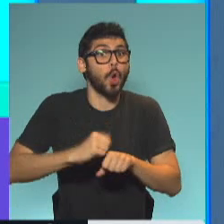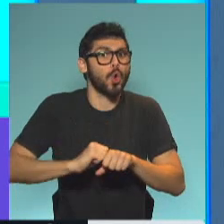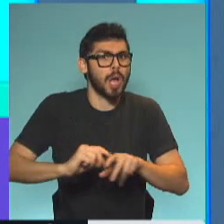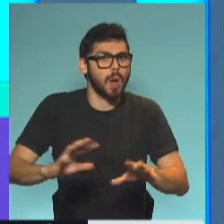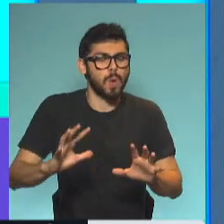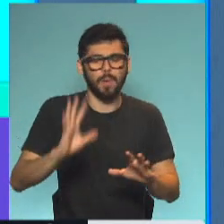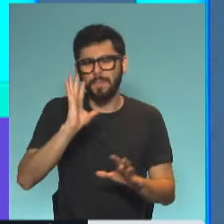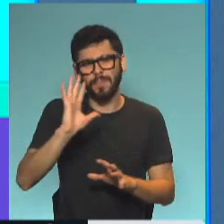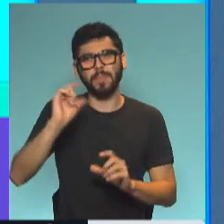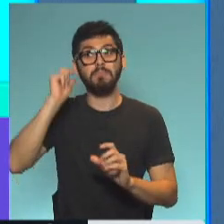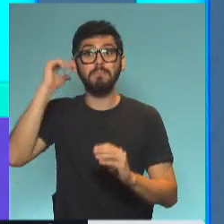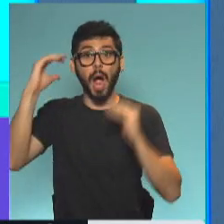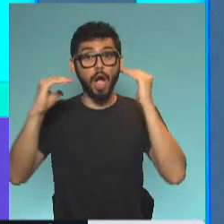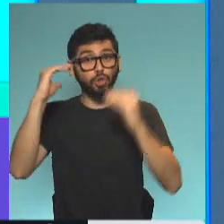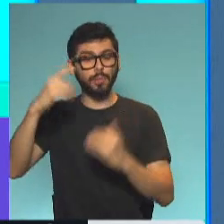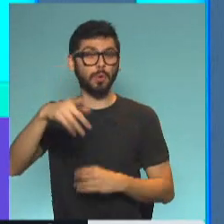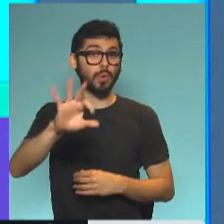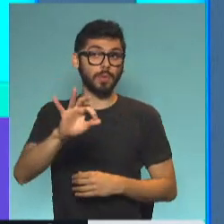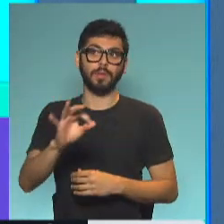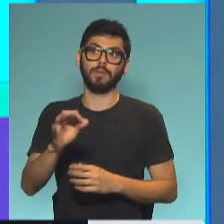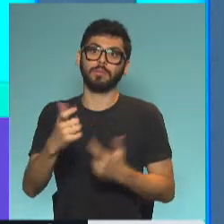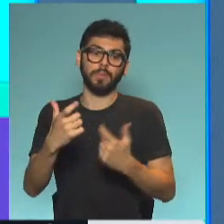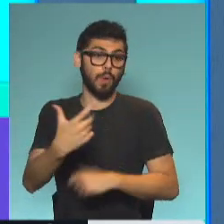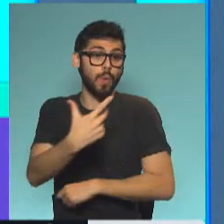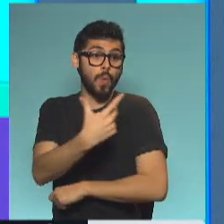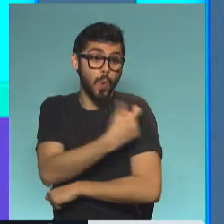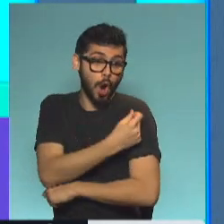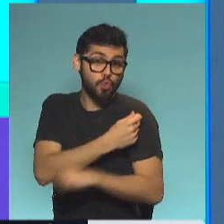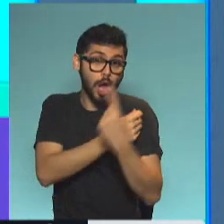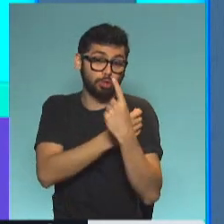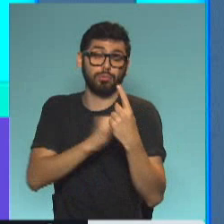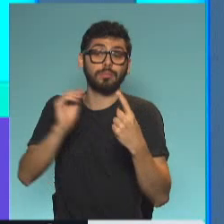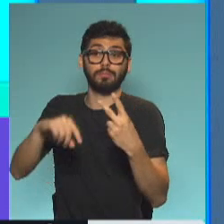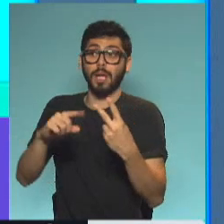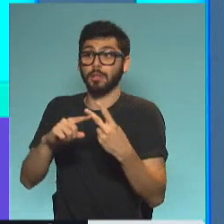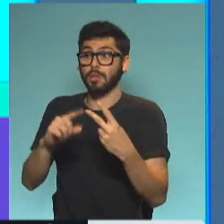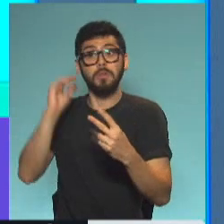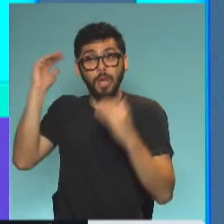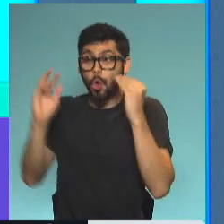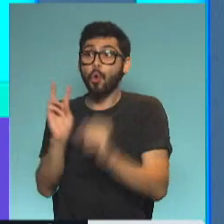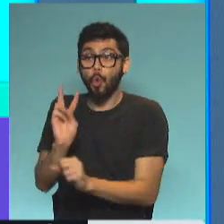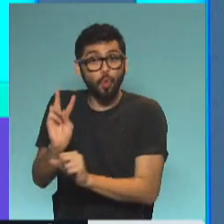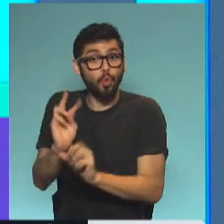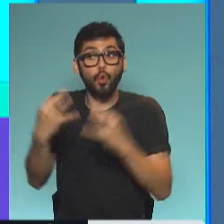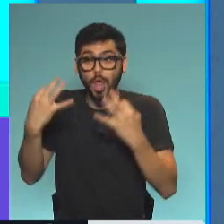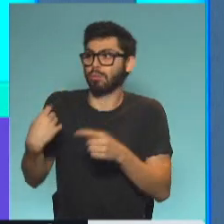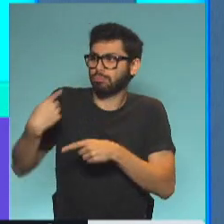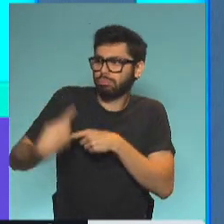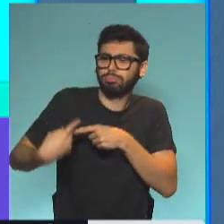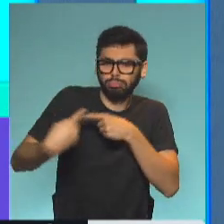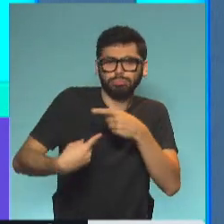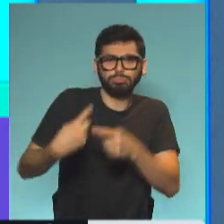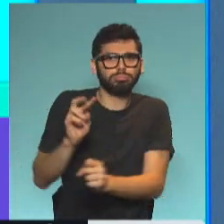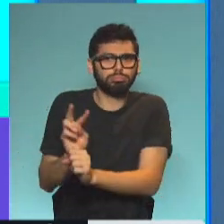mayores vos sabes que gracias a la vacunación y gracias a los cuidados que los adultos mayores han hecho durante todo este tiempo de